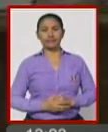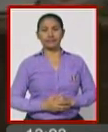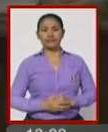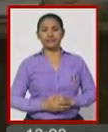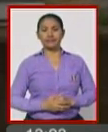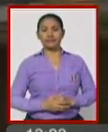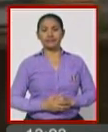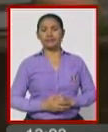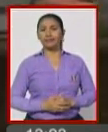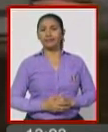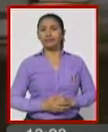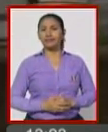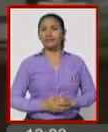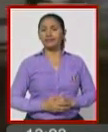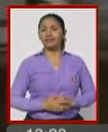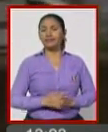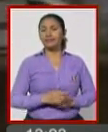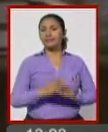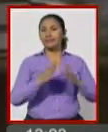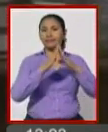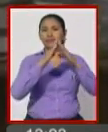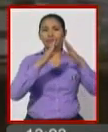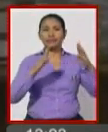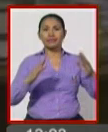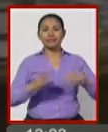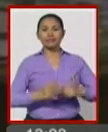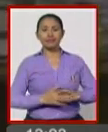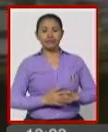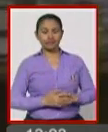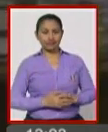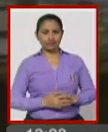Justino en el domicilio